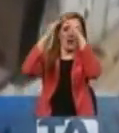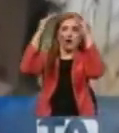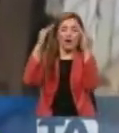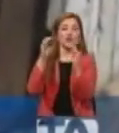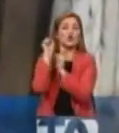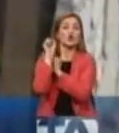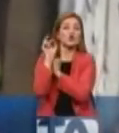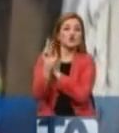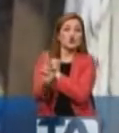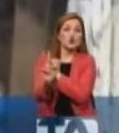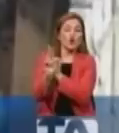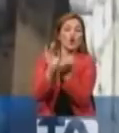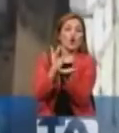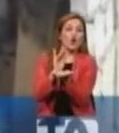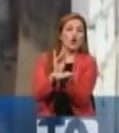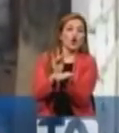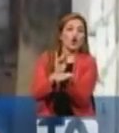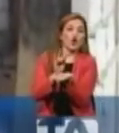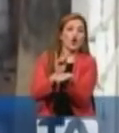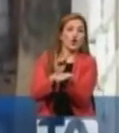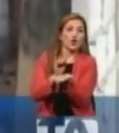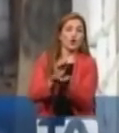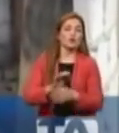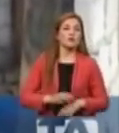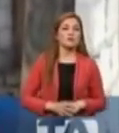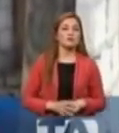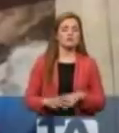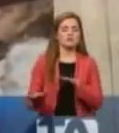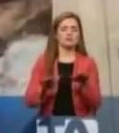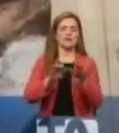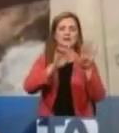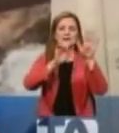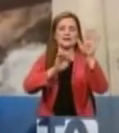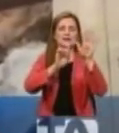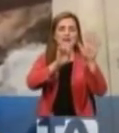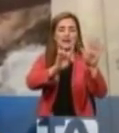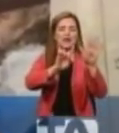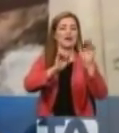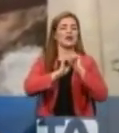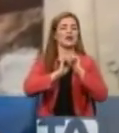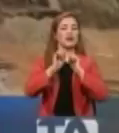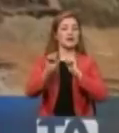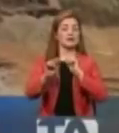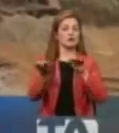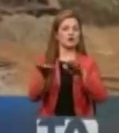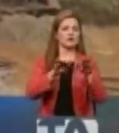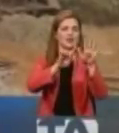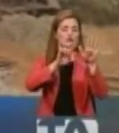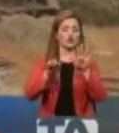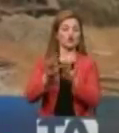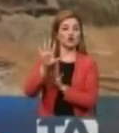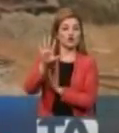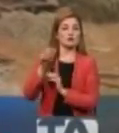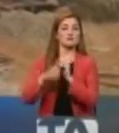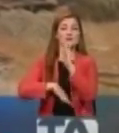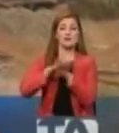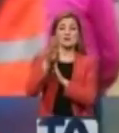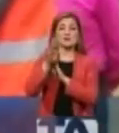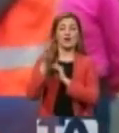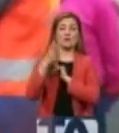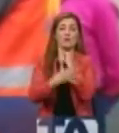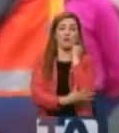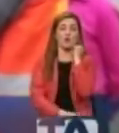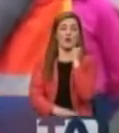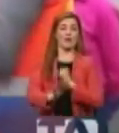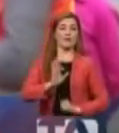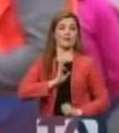de Bolívar, tras el sismo de 6.5 grados. La mayoría se encuentran en comunidades rurales pobres. Técnicos